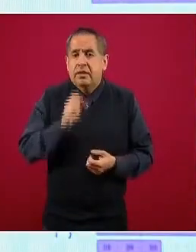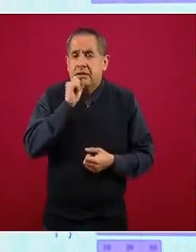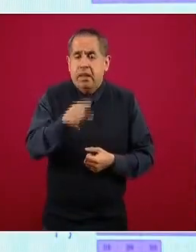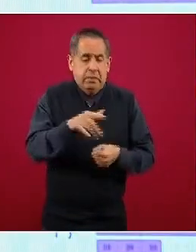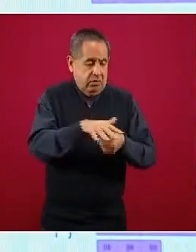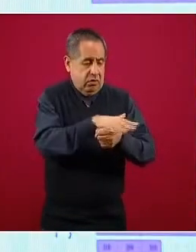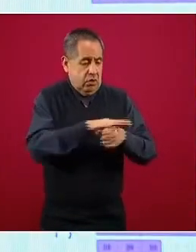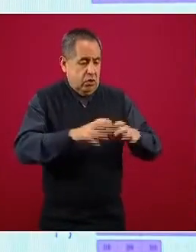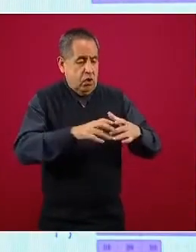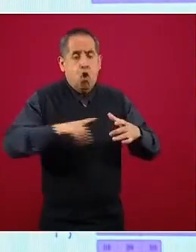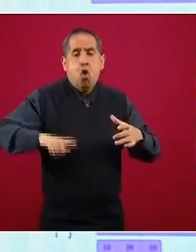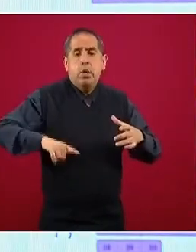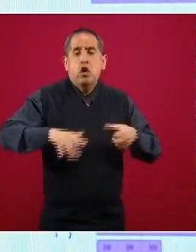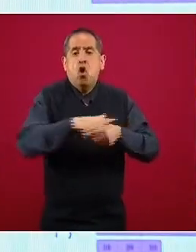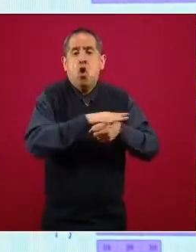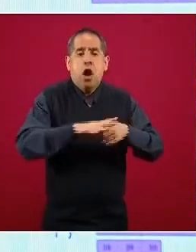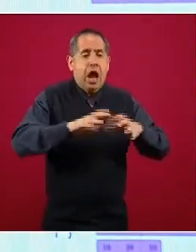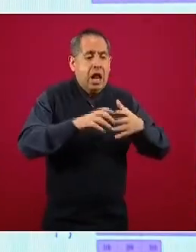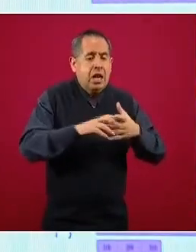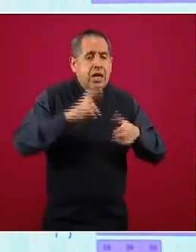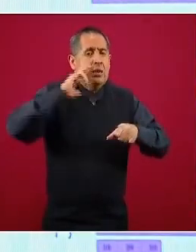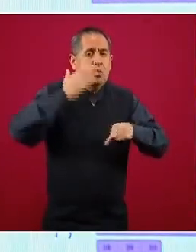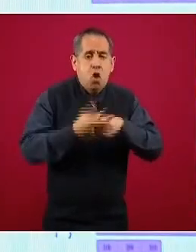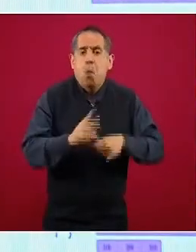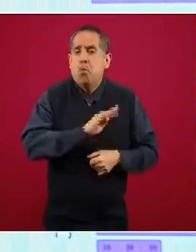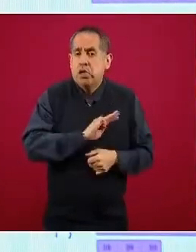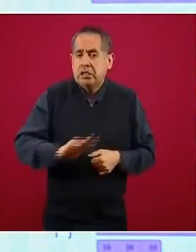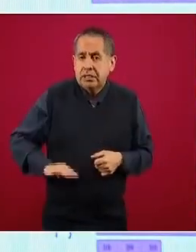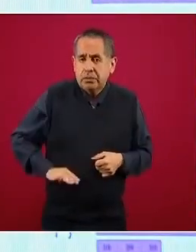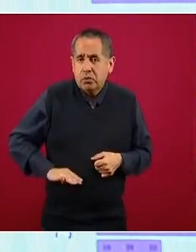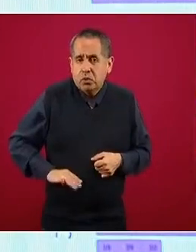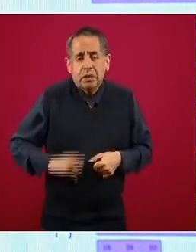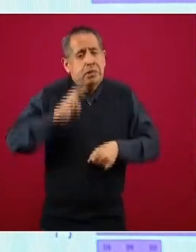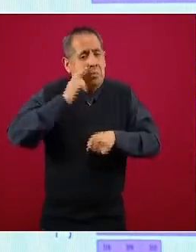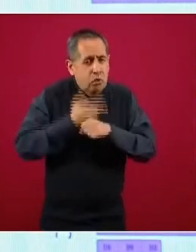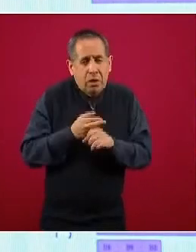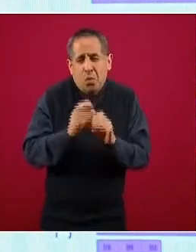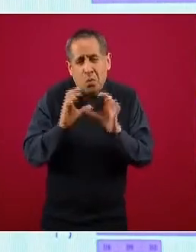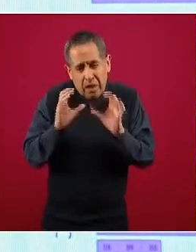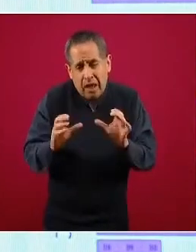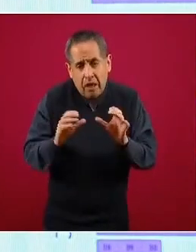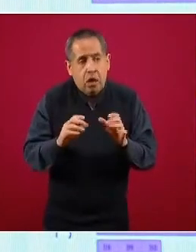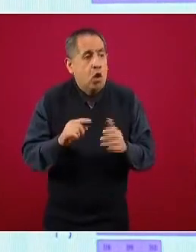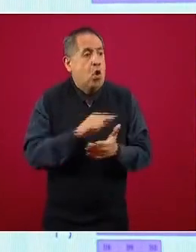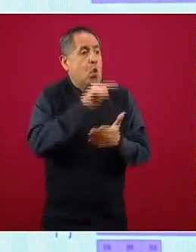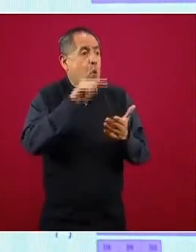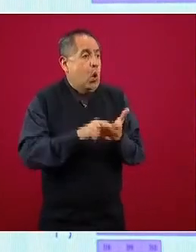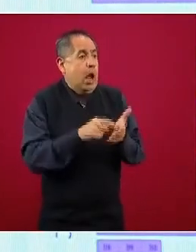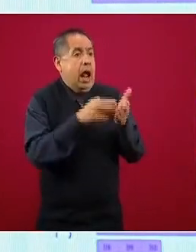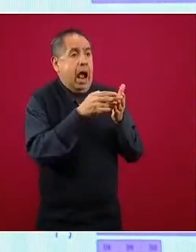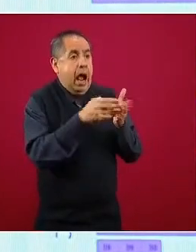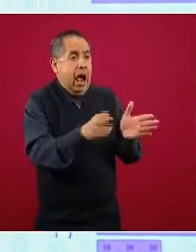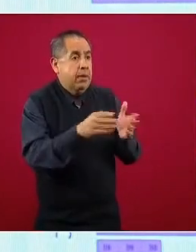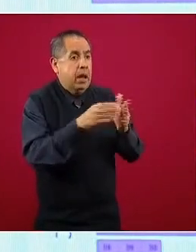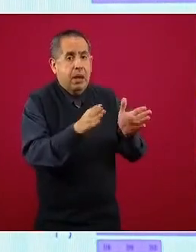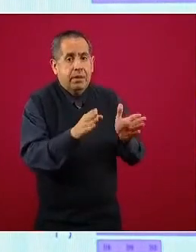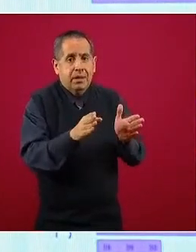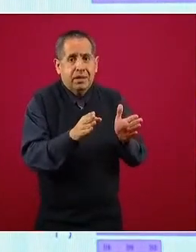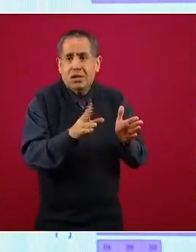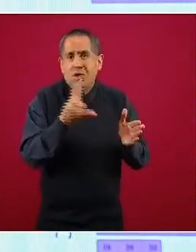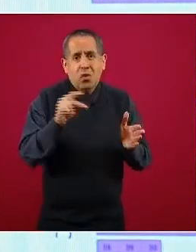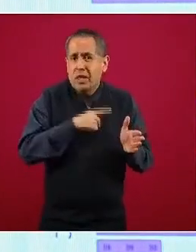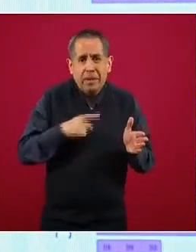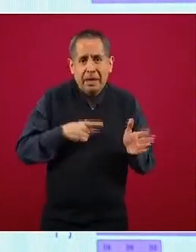local de gobierno, de los municipios, que aseguren que los espacios públicos que no deben